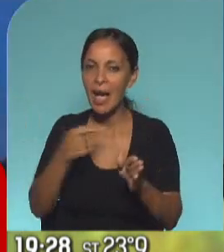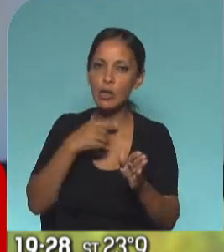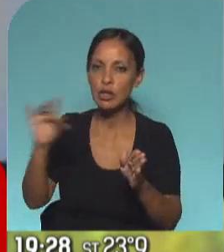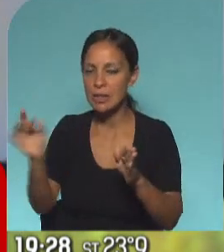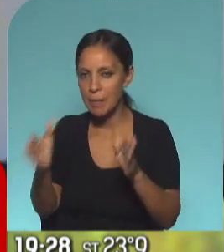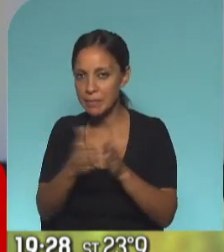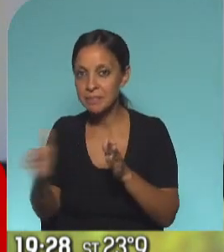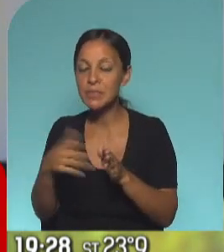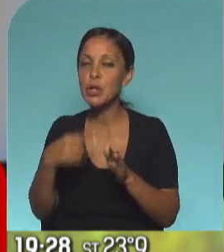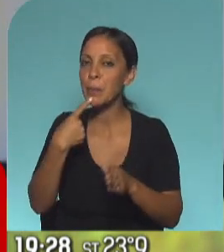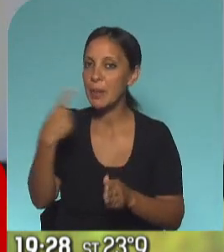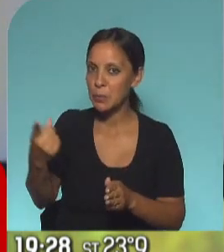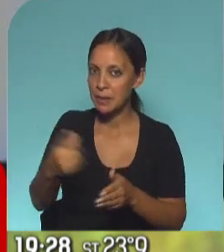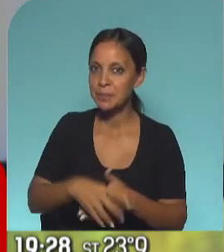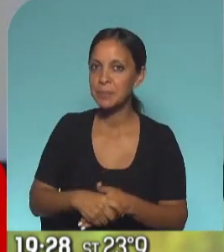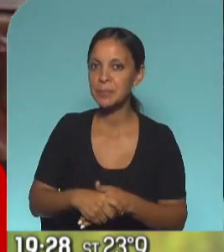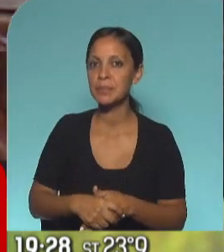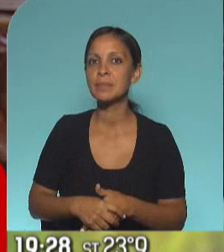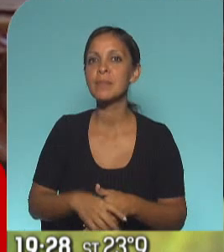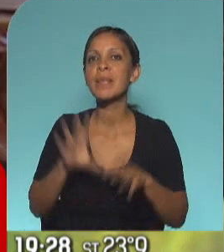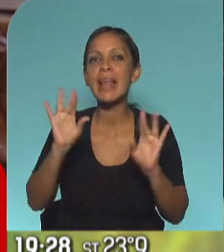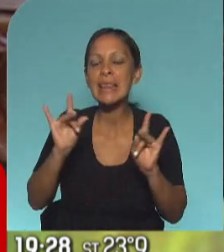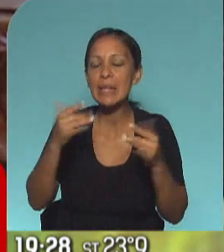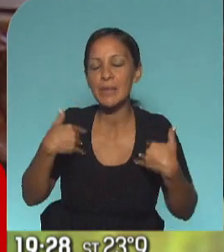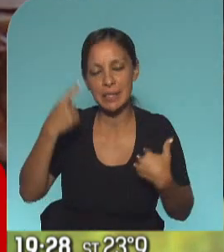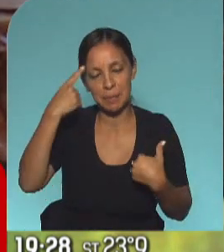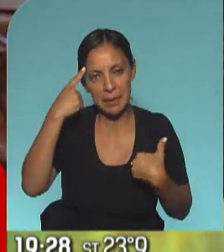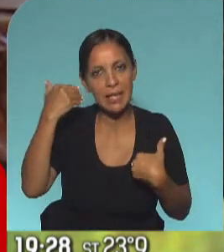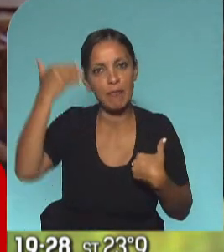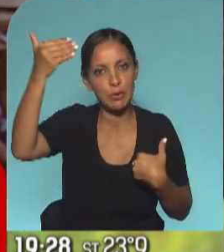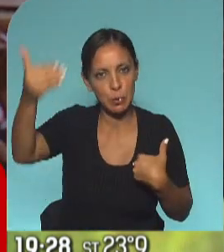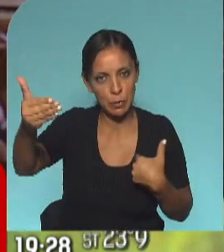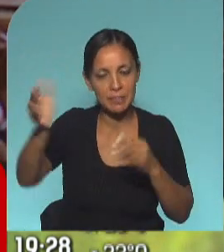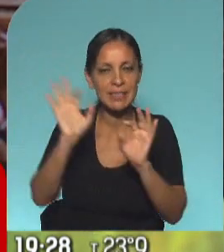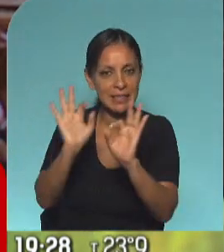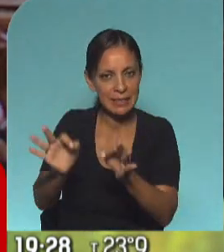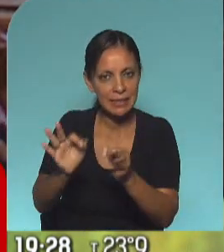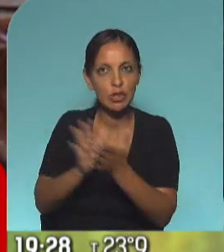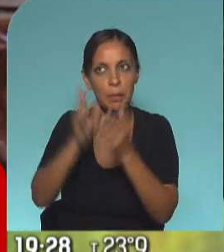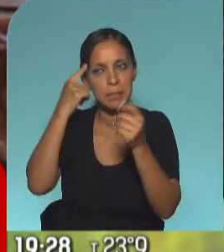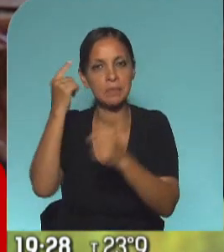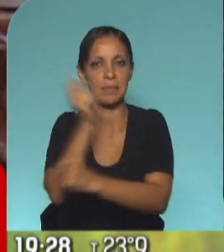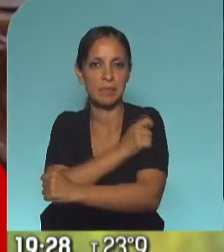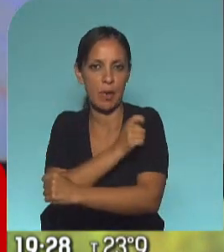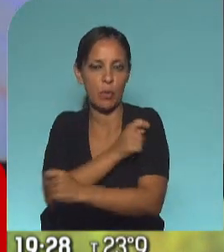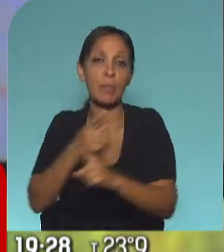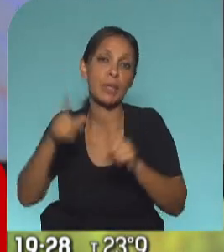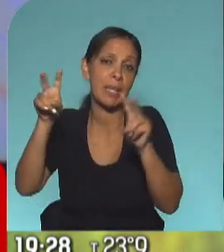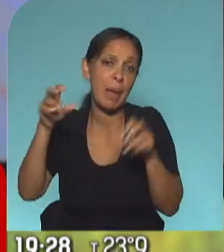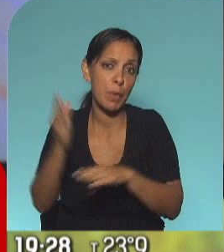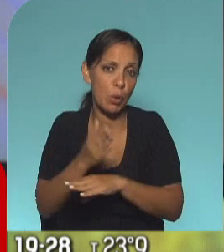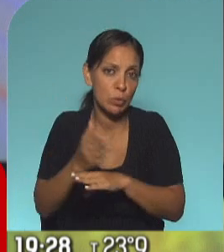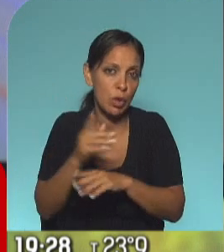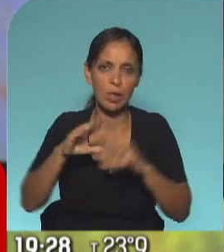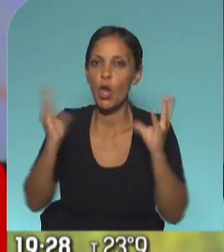con esta última pregunta. Es dificilísimo proyectar cualquier cosa en base a las vacunas, ¿no? Por la producción, no solamente en nuestro país, sino en el